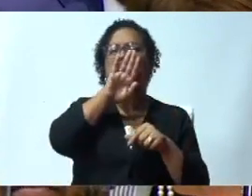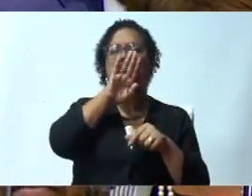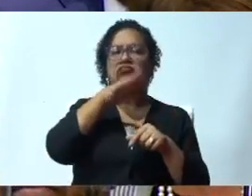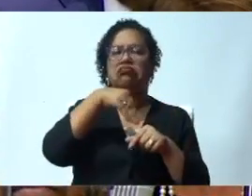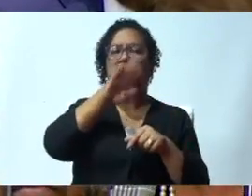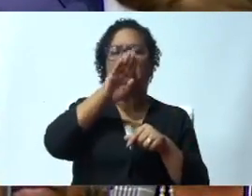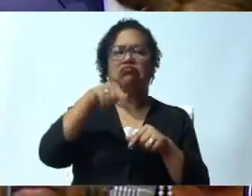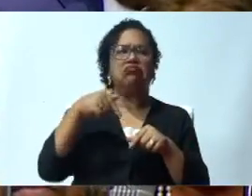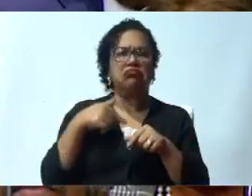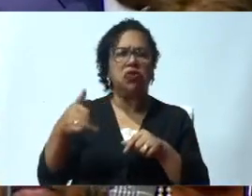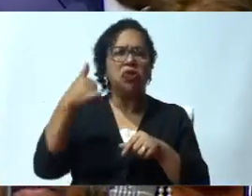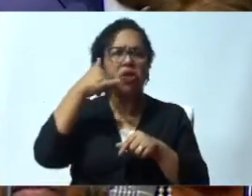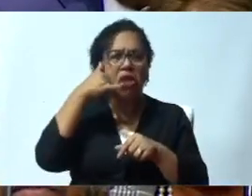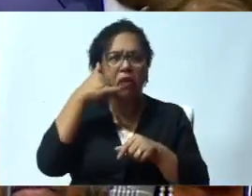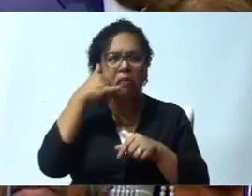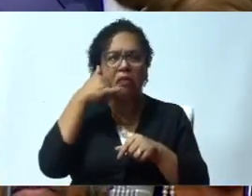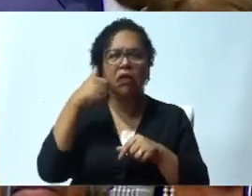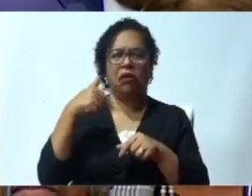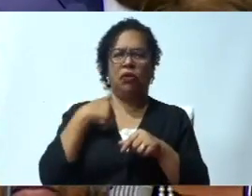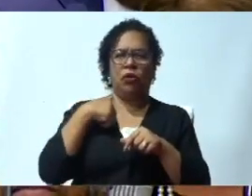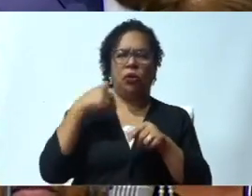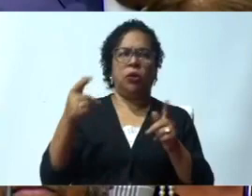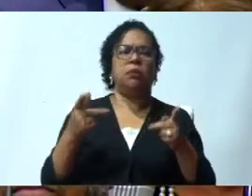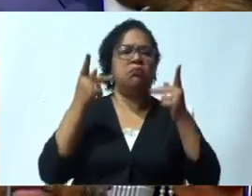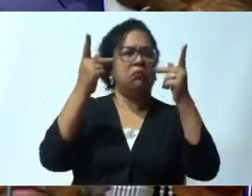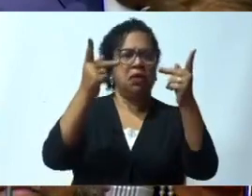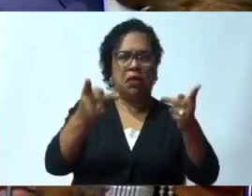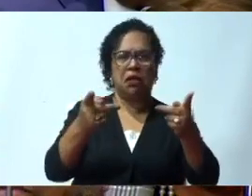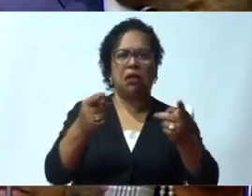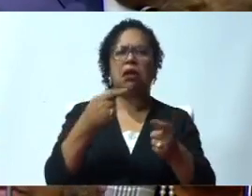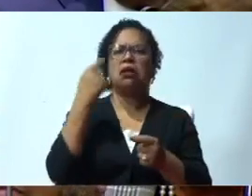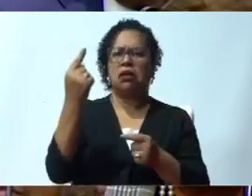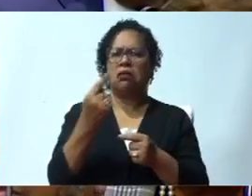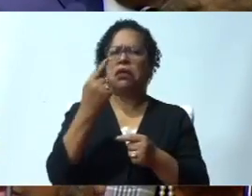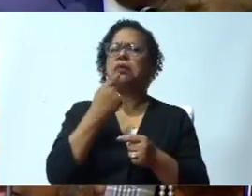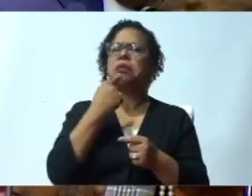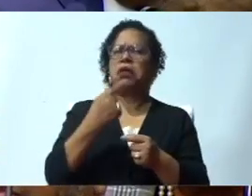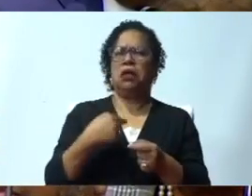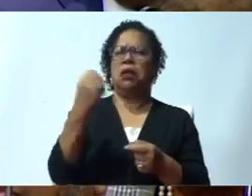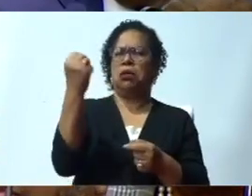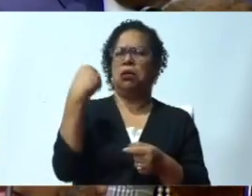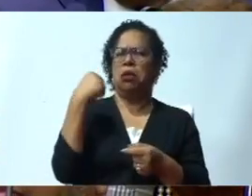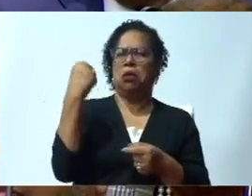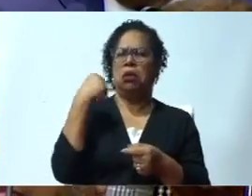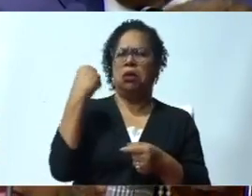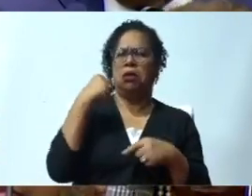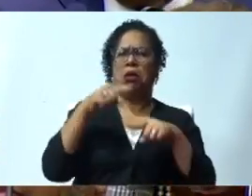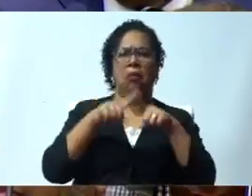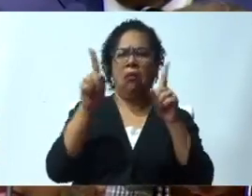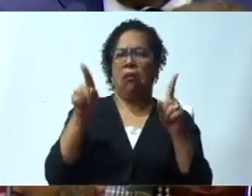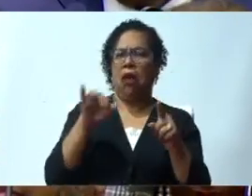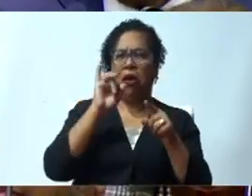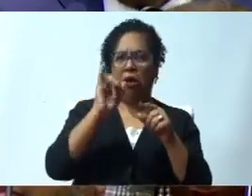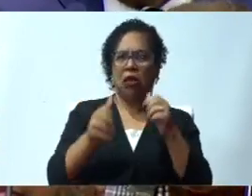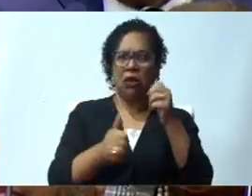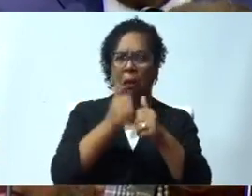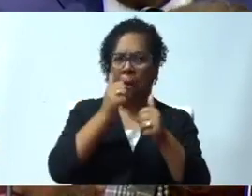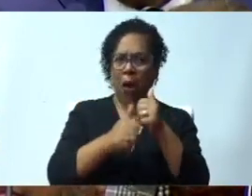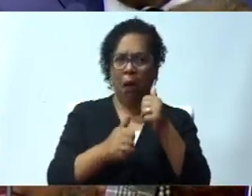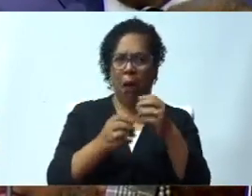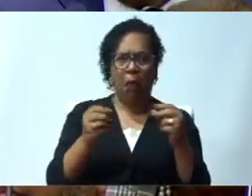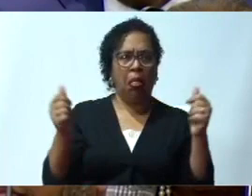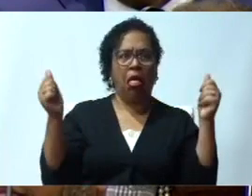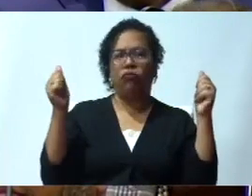he visitado, y siempre que sí, y al final no se le ha resuelto. Y tomé este